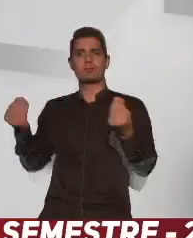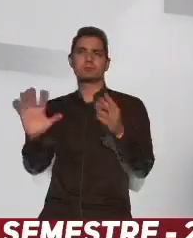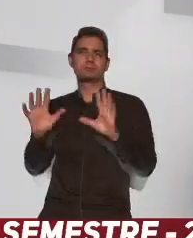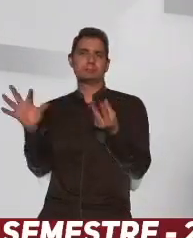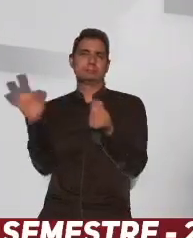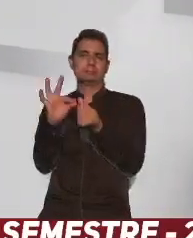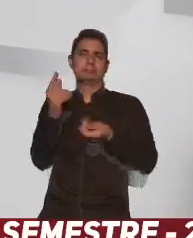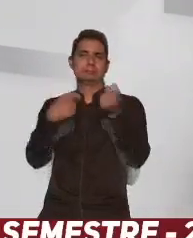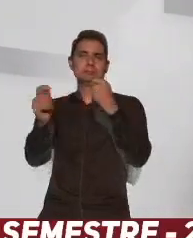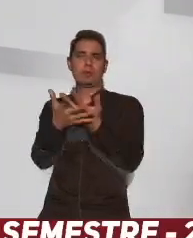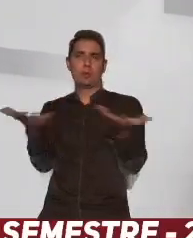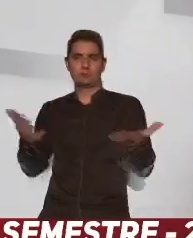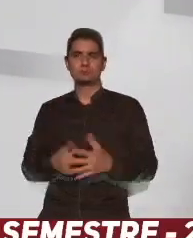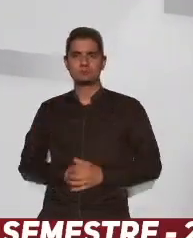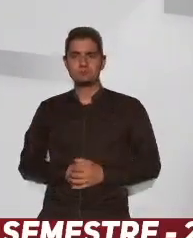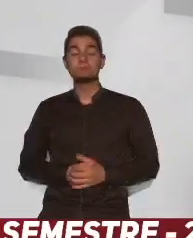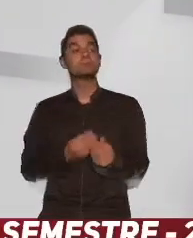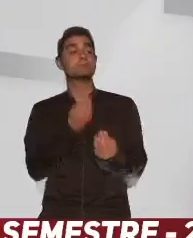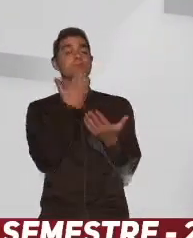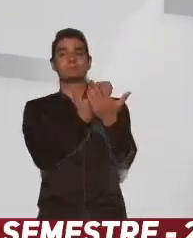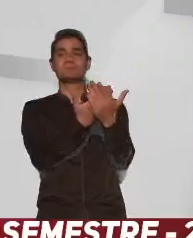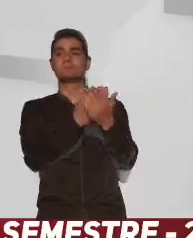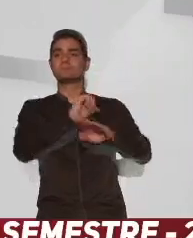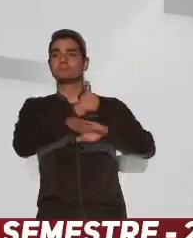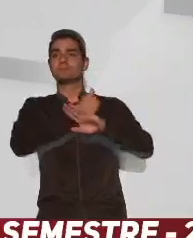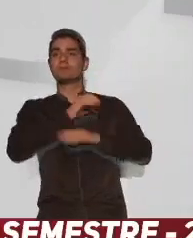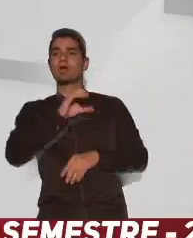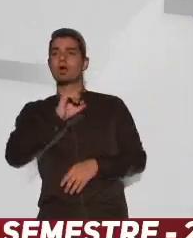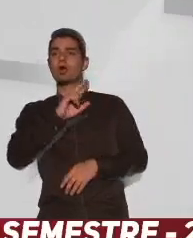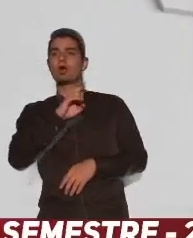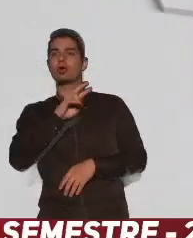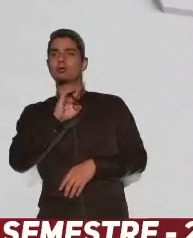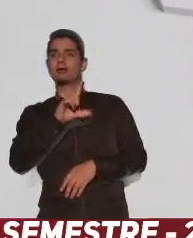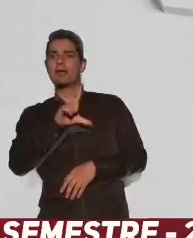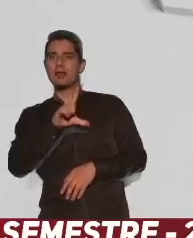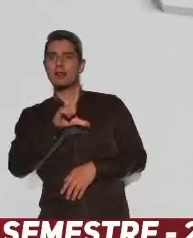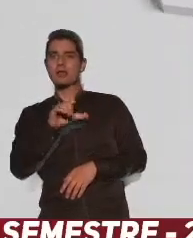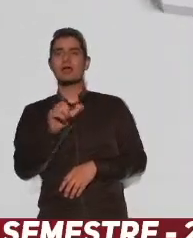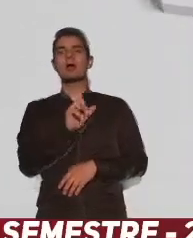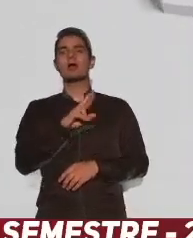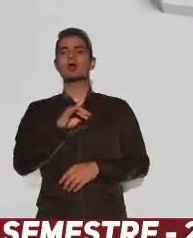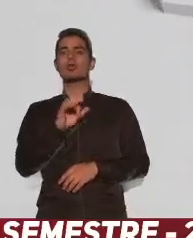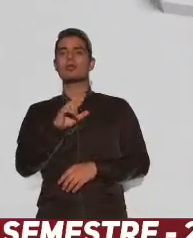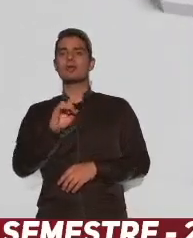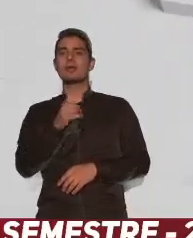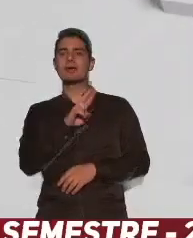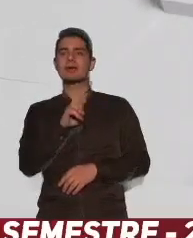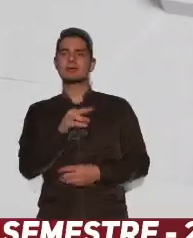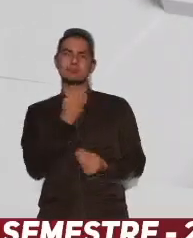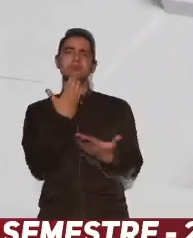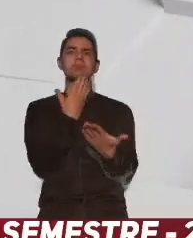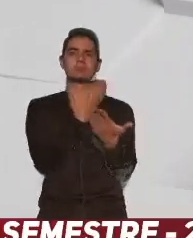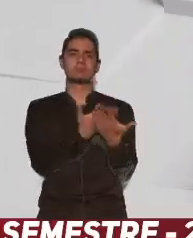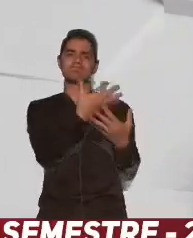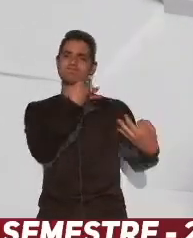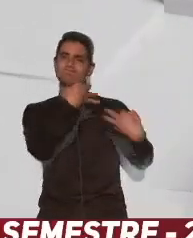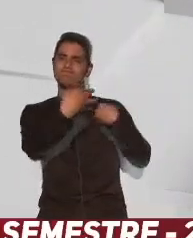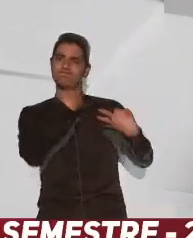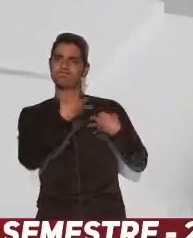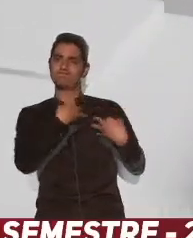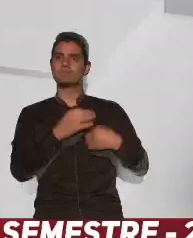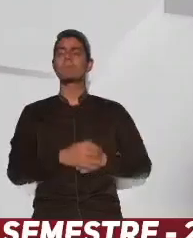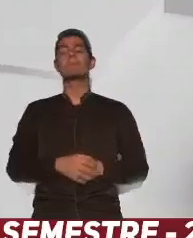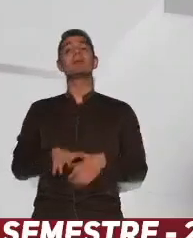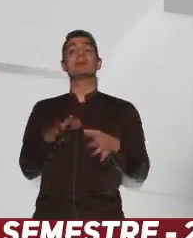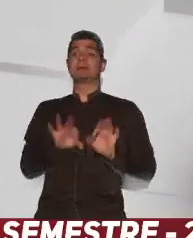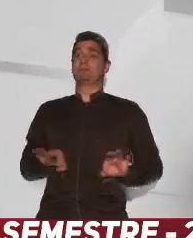ilegal. Muchas gracias, mi coronel Rodríguez, por su explicación. Es importante destacar un poco más esa labor